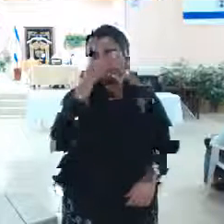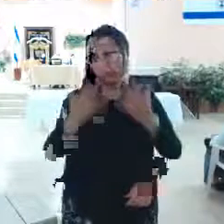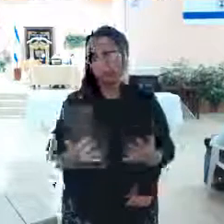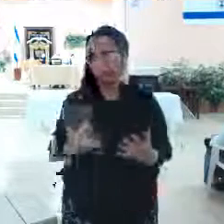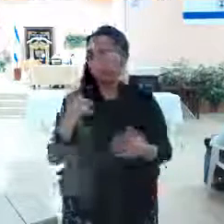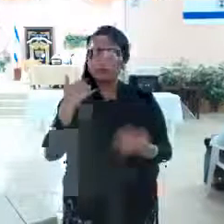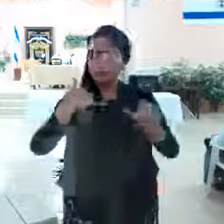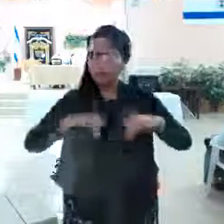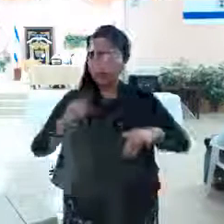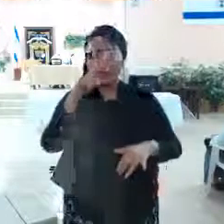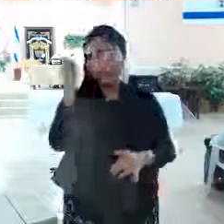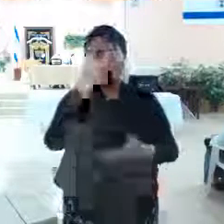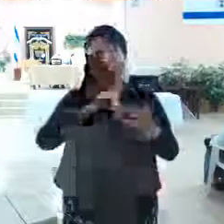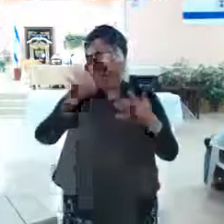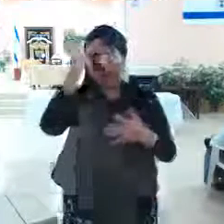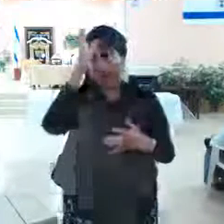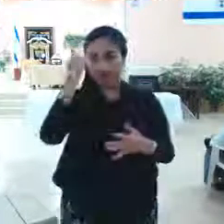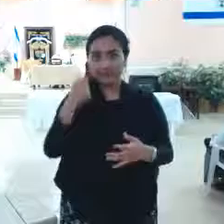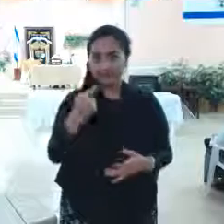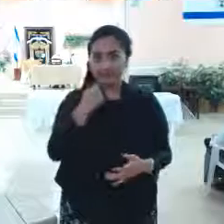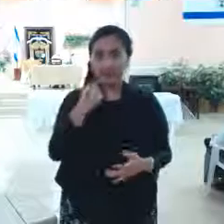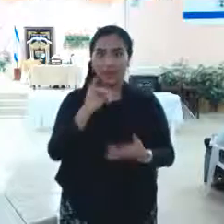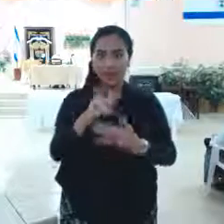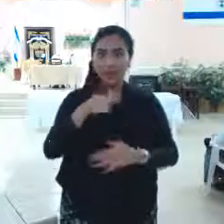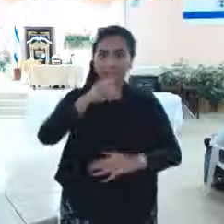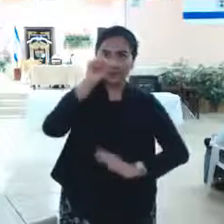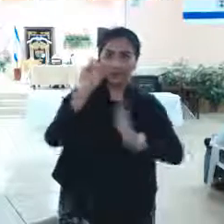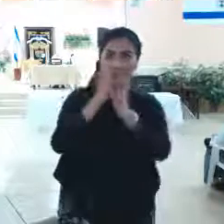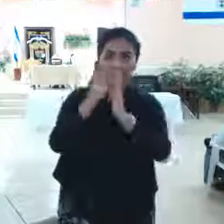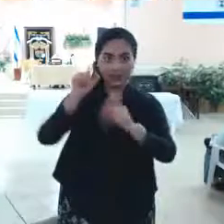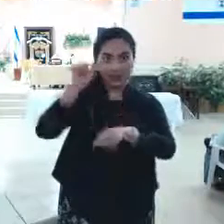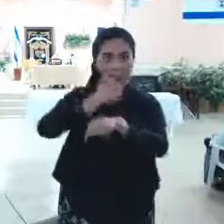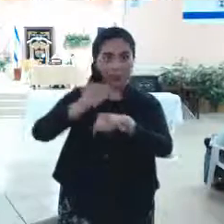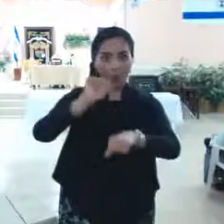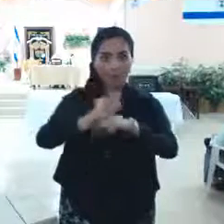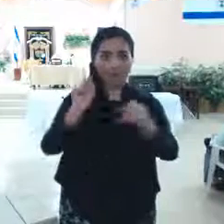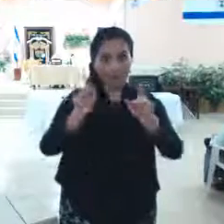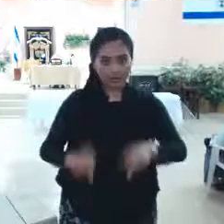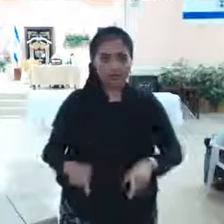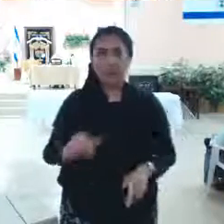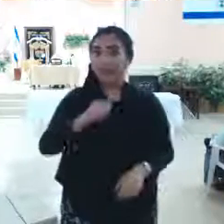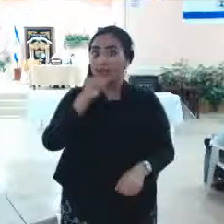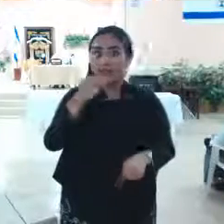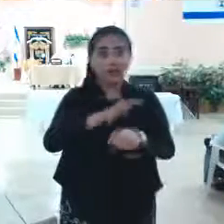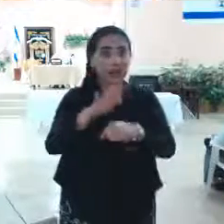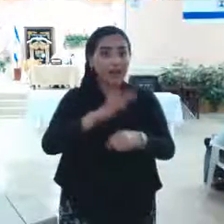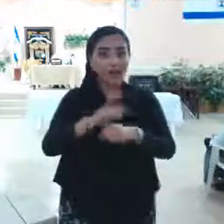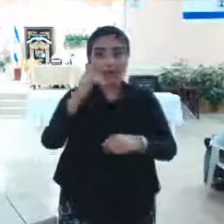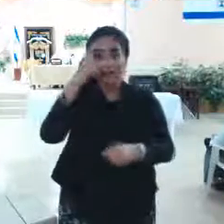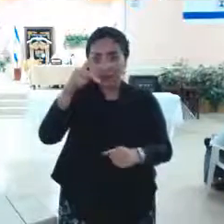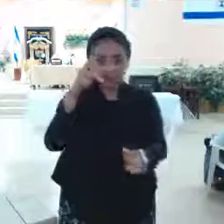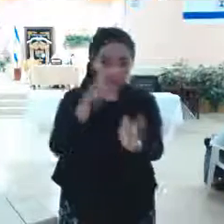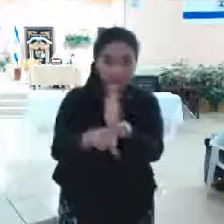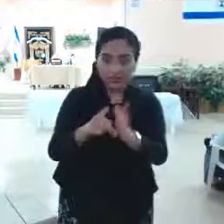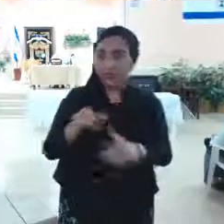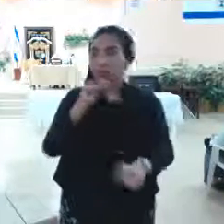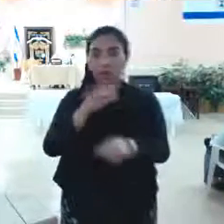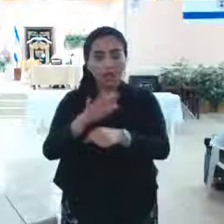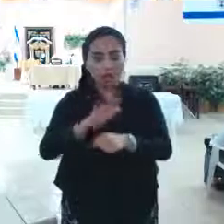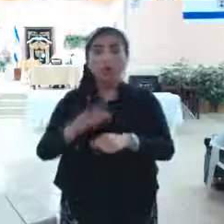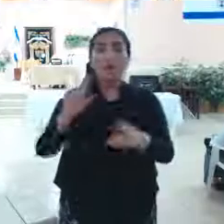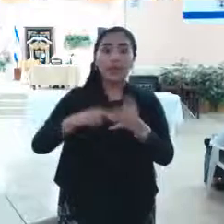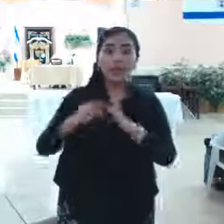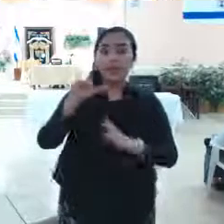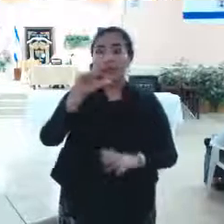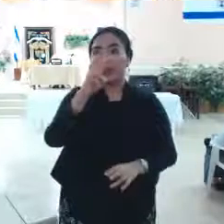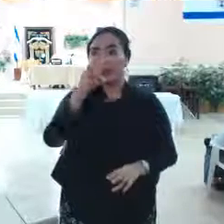still being a tragedy, because the Eternal Father himself, he says that we have to ask him for Y no workmen. bastaban para desollar los holocaustos, y así sus hermanos los